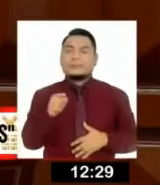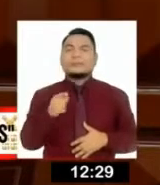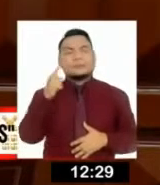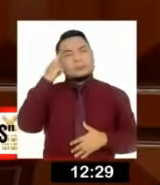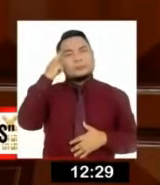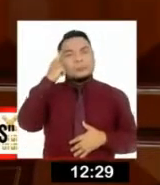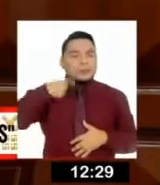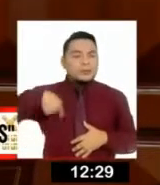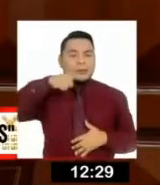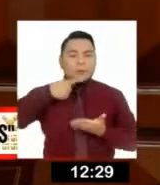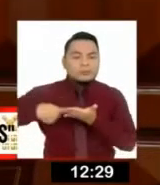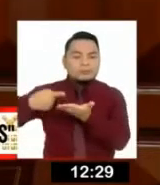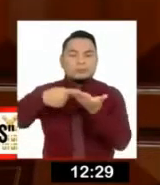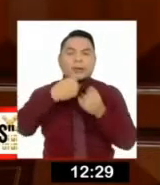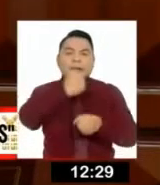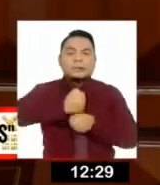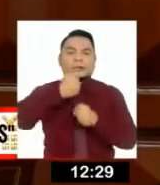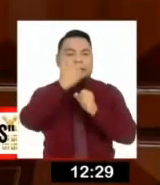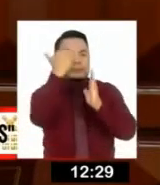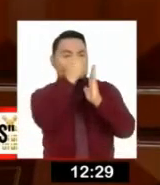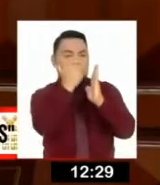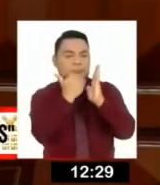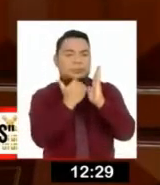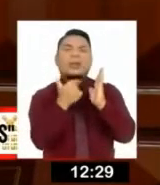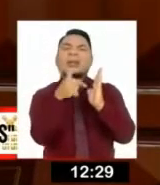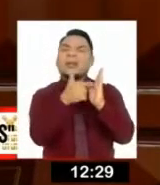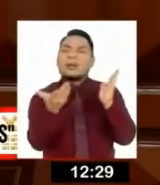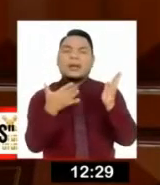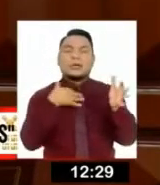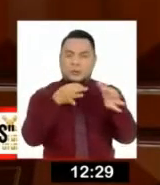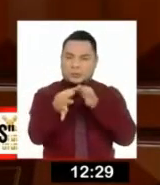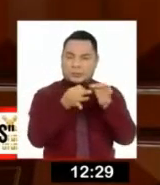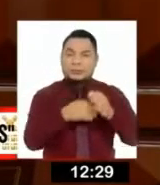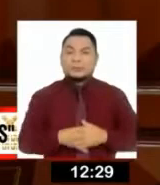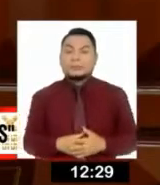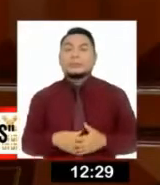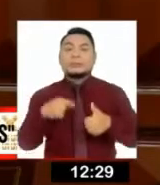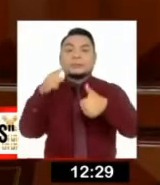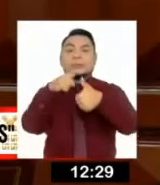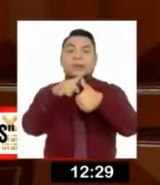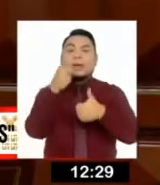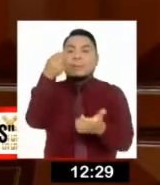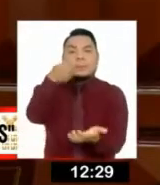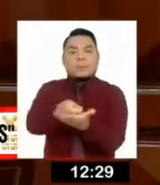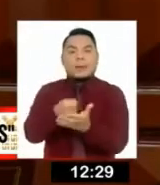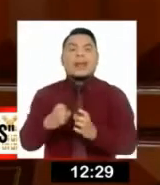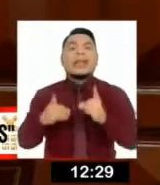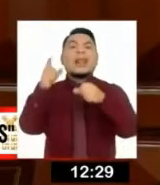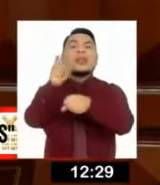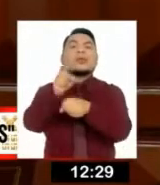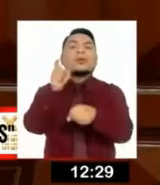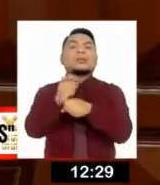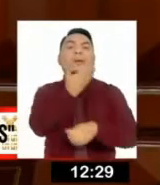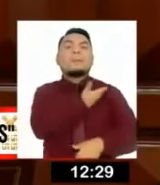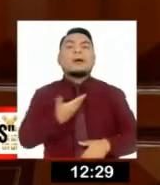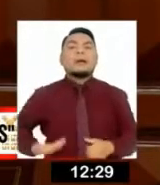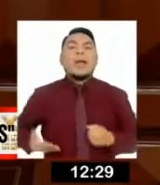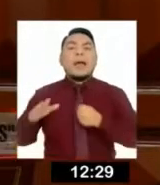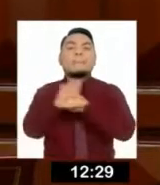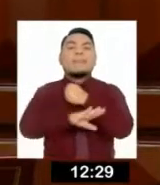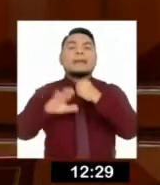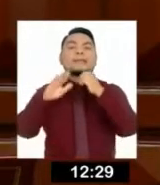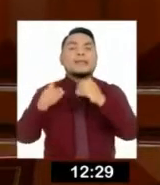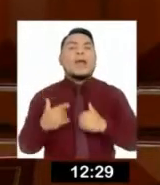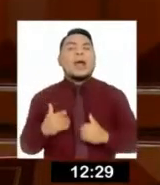plantear un conjunto de medidas que paso a detallar. Un presupuesto suficiente para la educación pública básica y